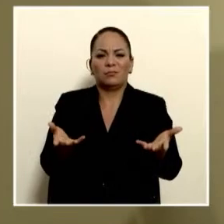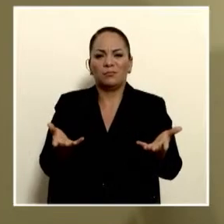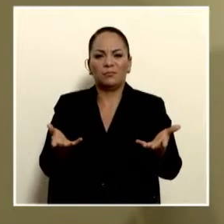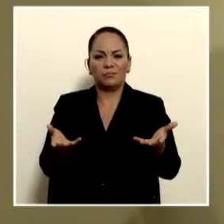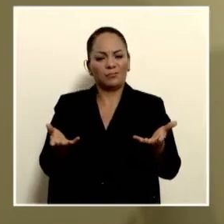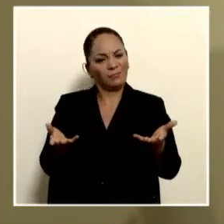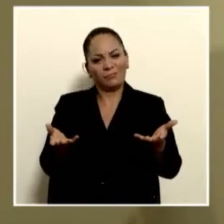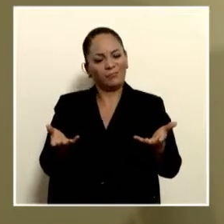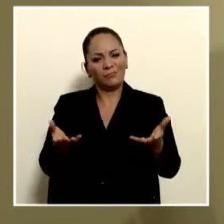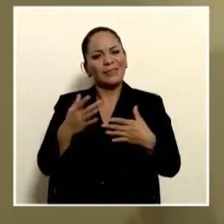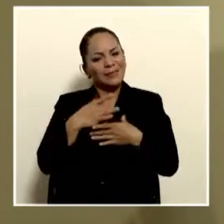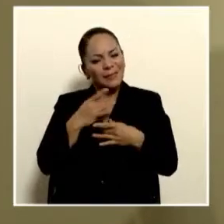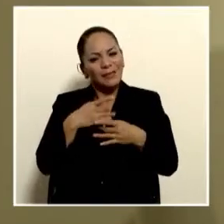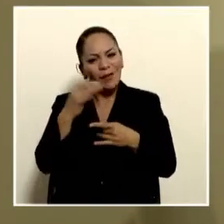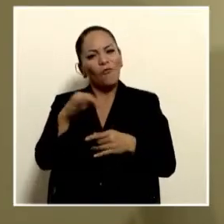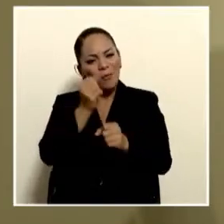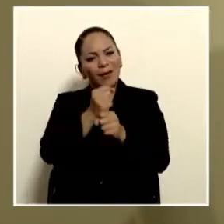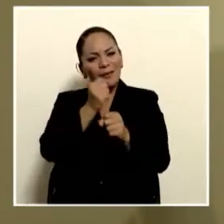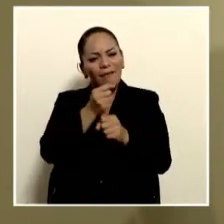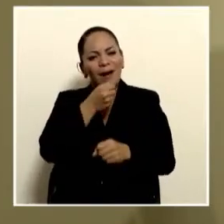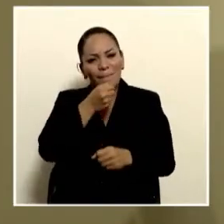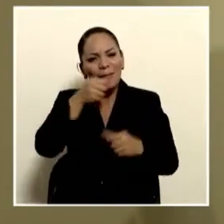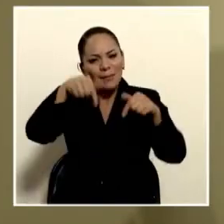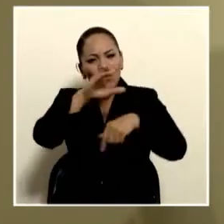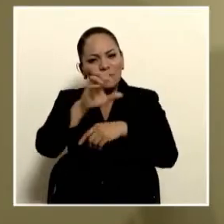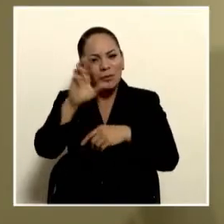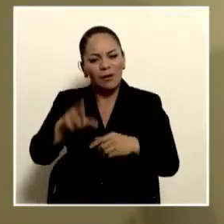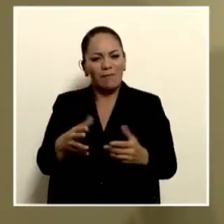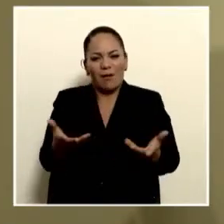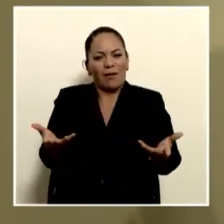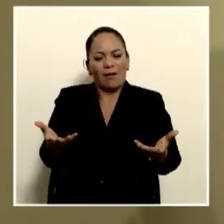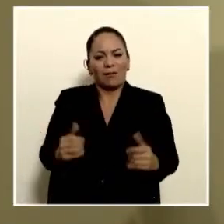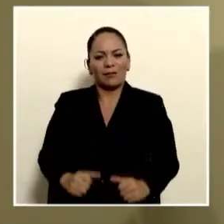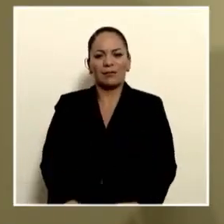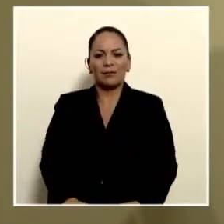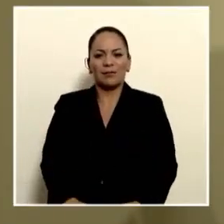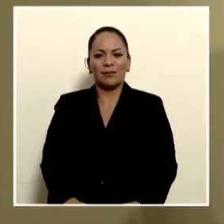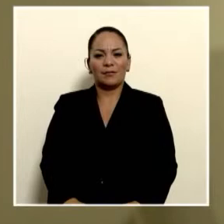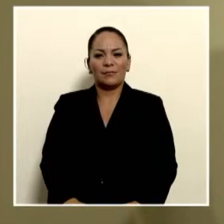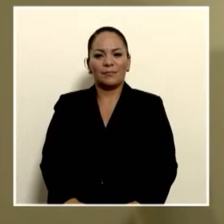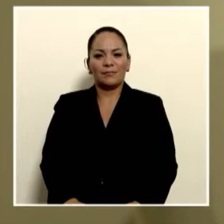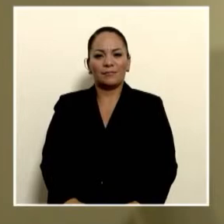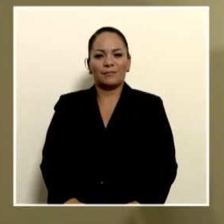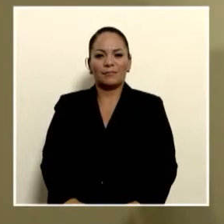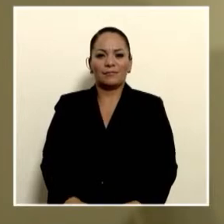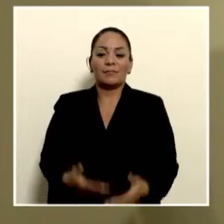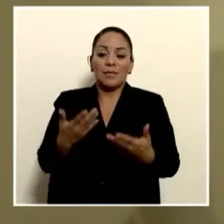Qué interesante la manera en que trabaja la prensa en Costa Rica. Bueno,